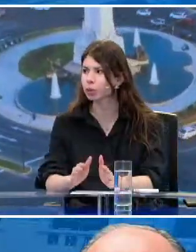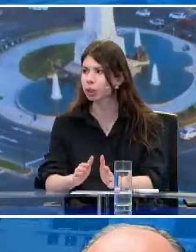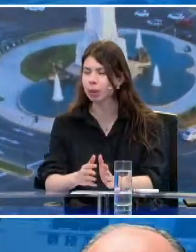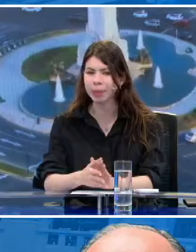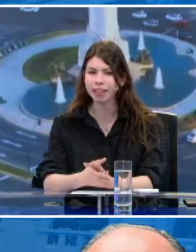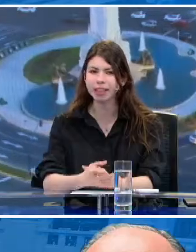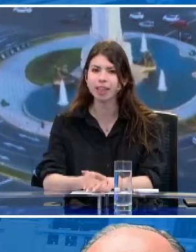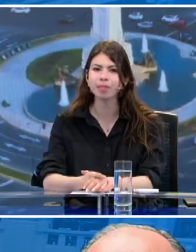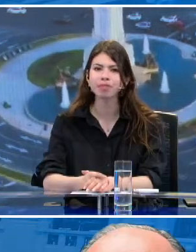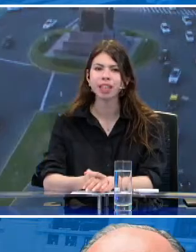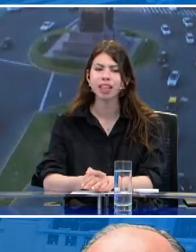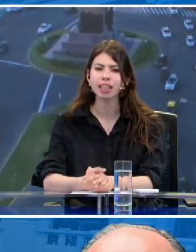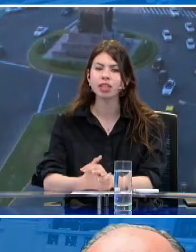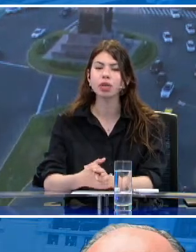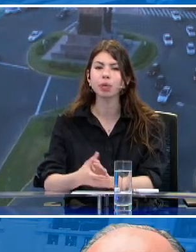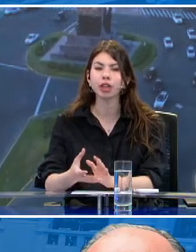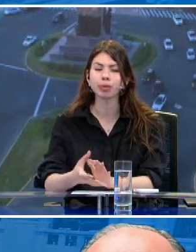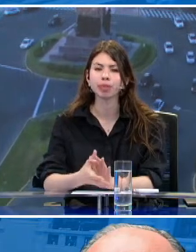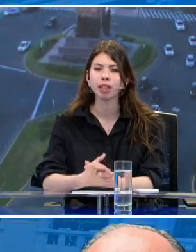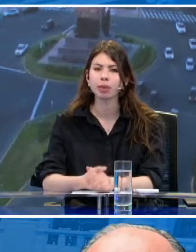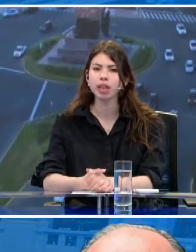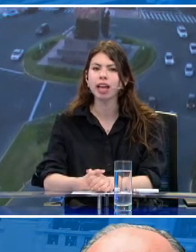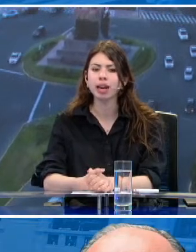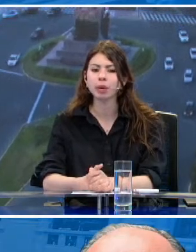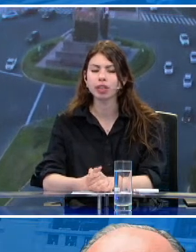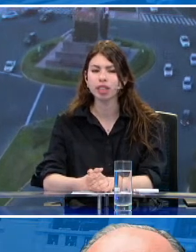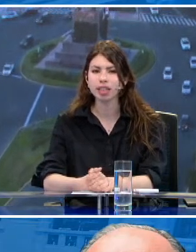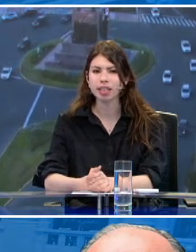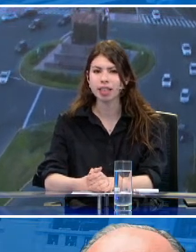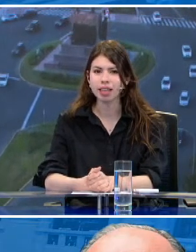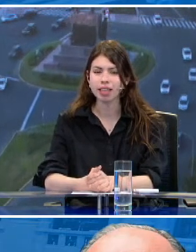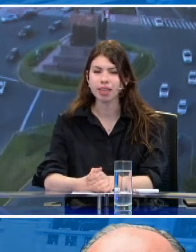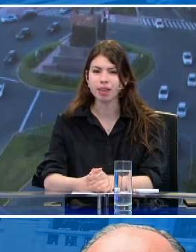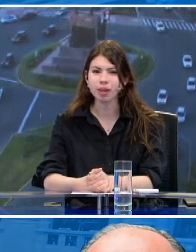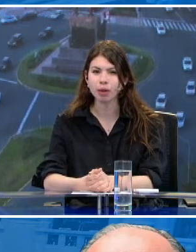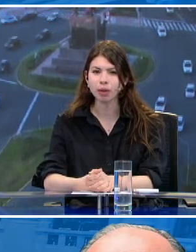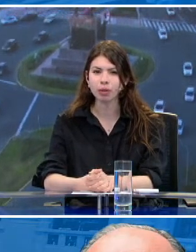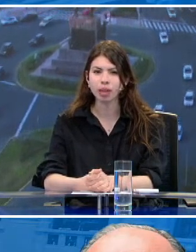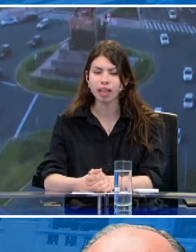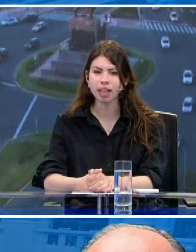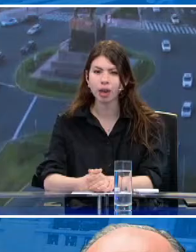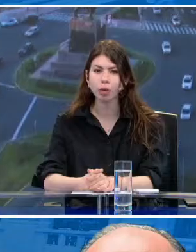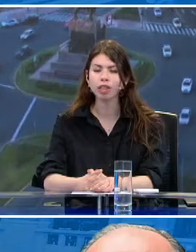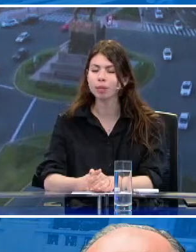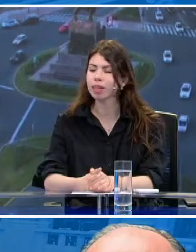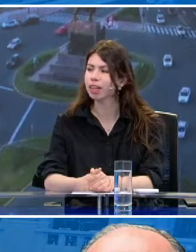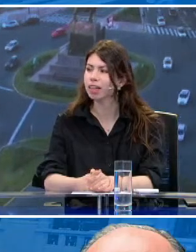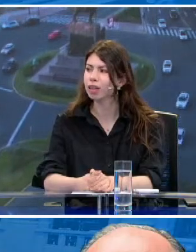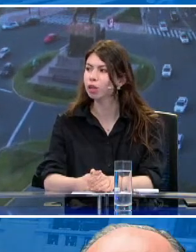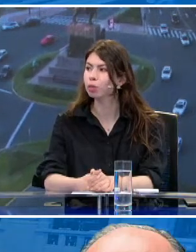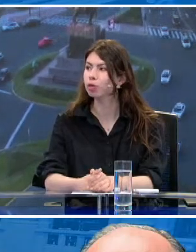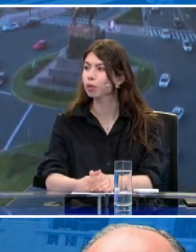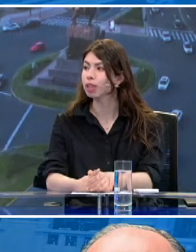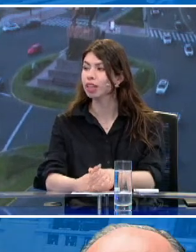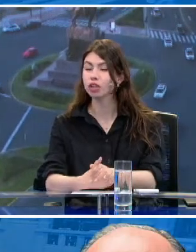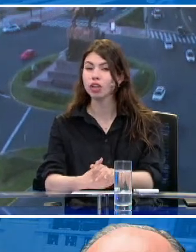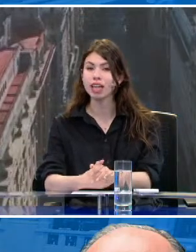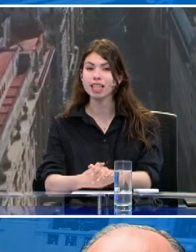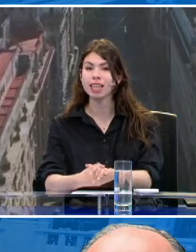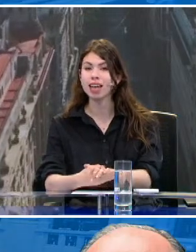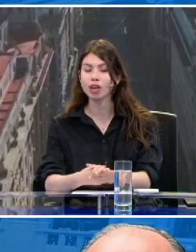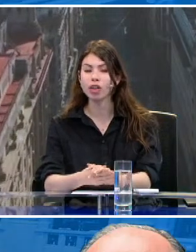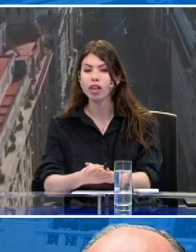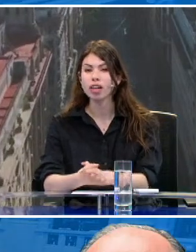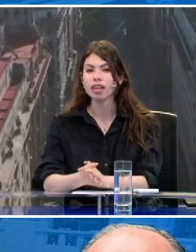gestión últimamente. De hecho, bueno, una de las cuestiones que se hablaba cuando fue el último informe de gestión en